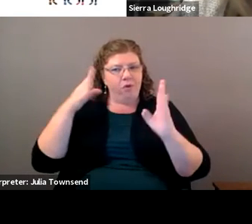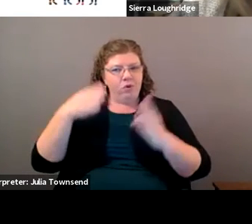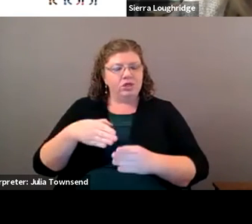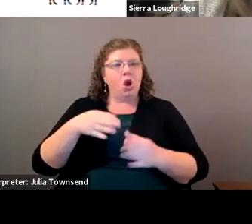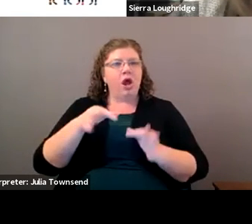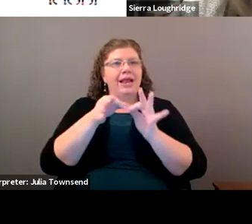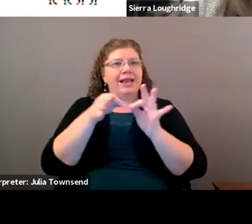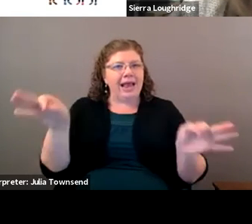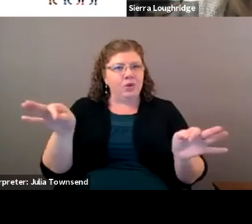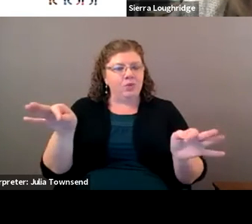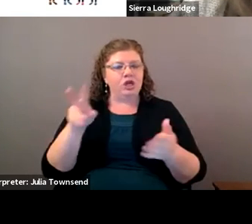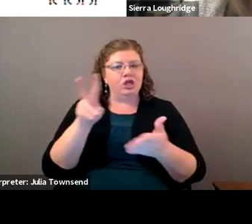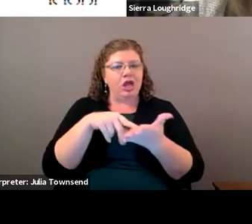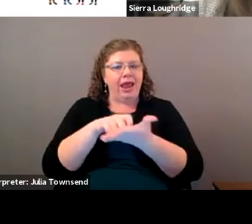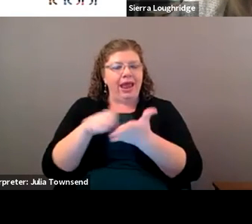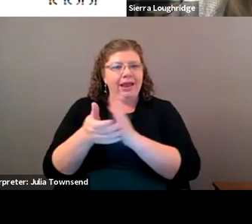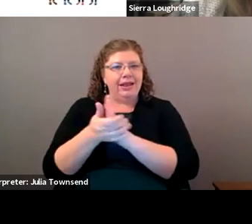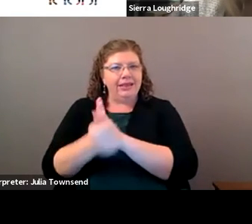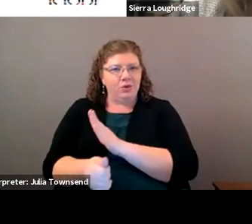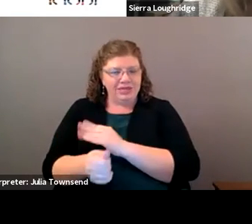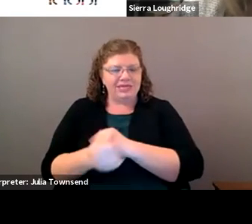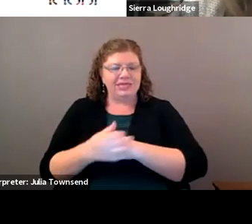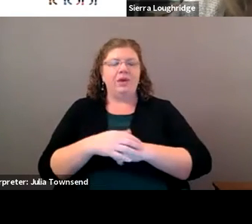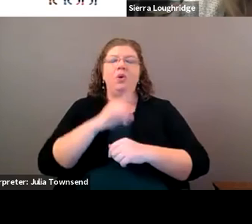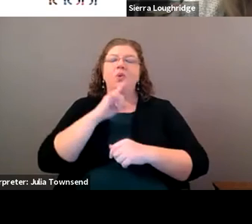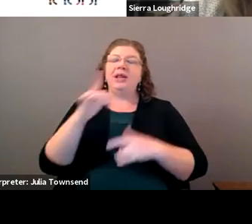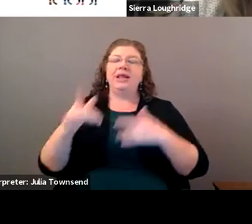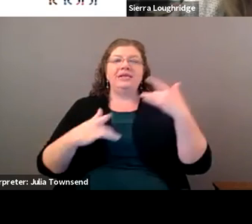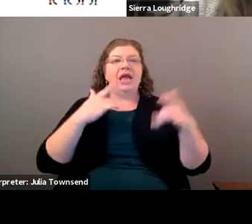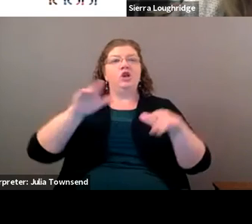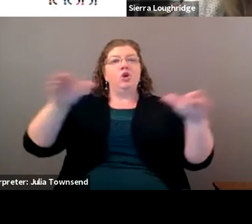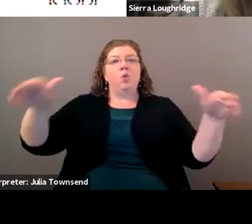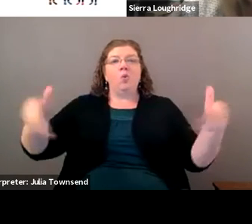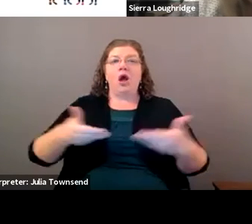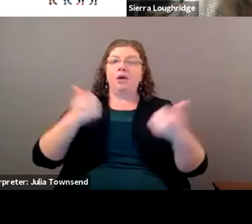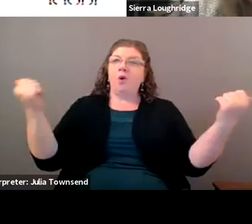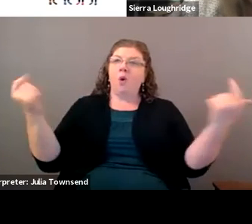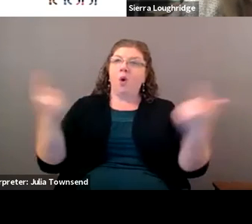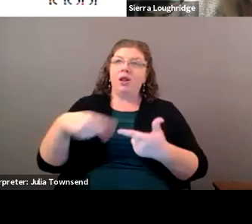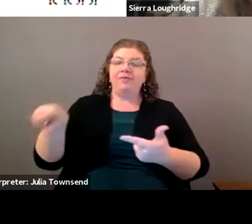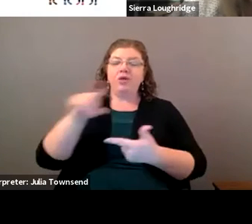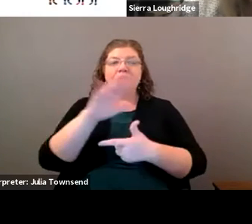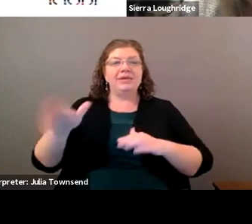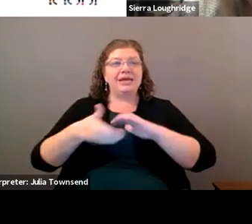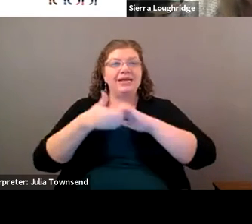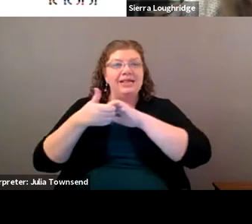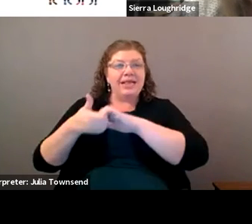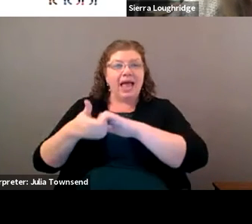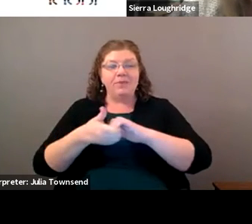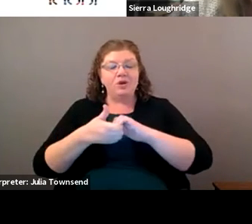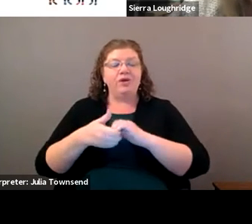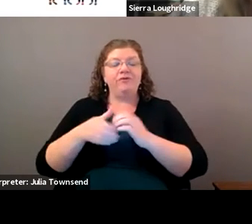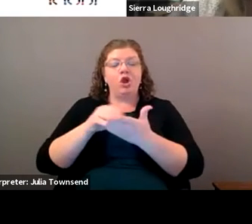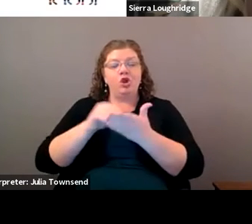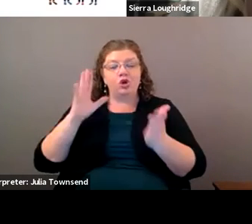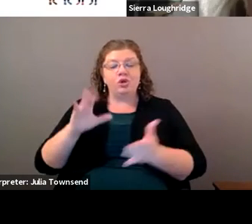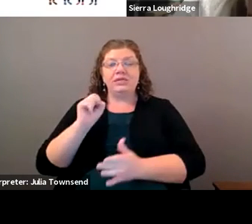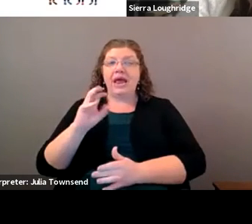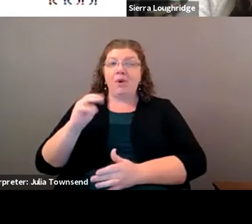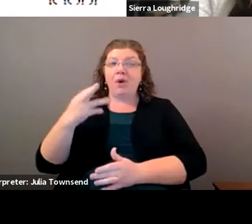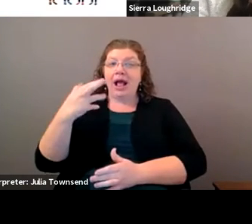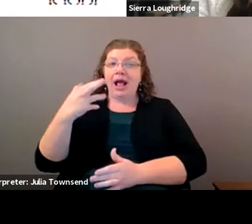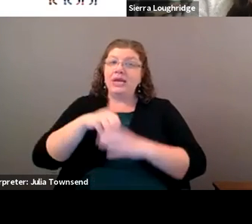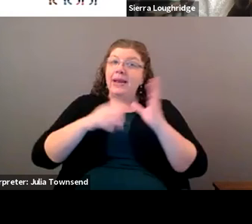vamos a ser bien estratégicos sobre el lenguaje y la escritura. Y por eso le vamos a dar